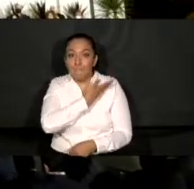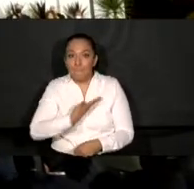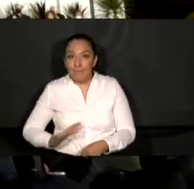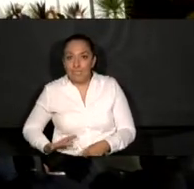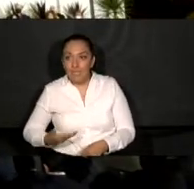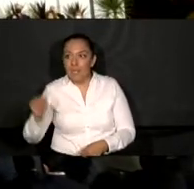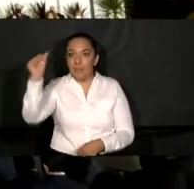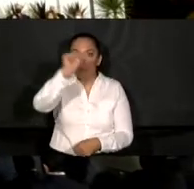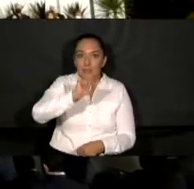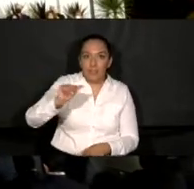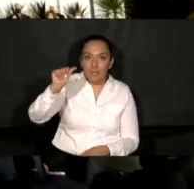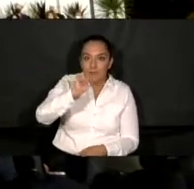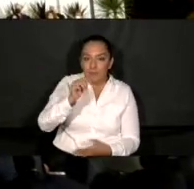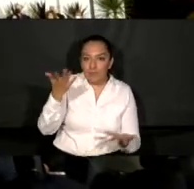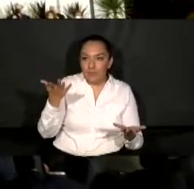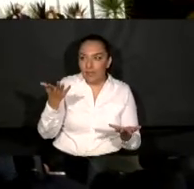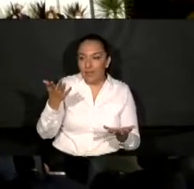Cavada.